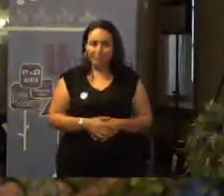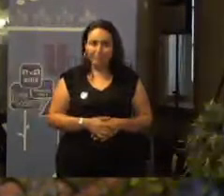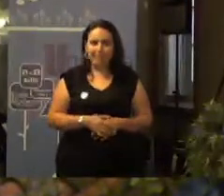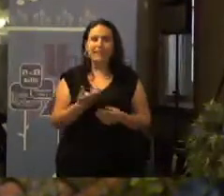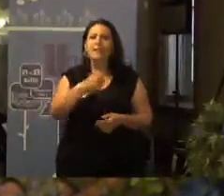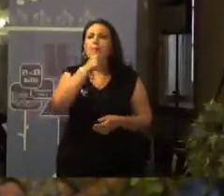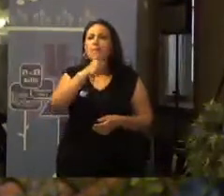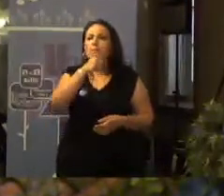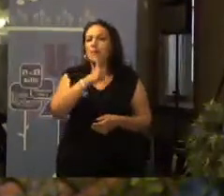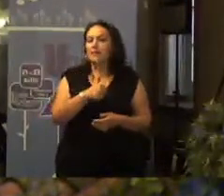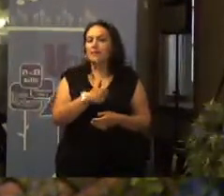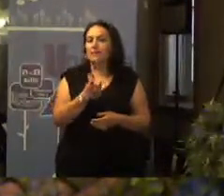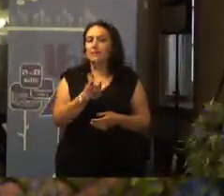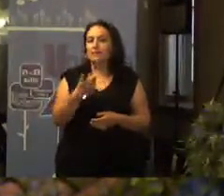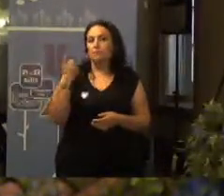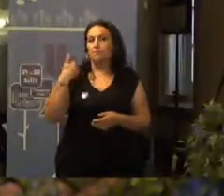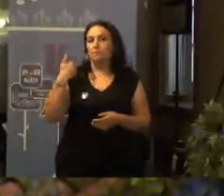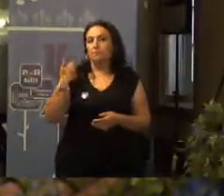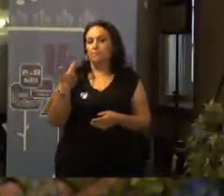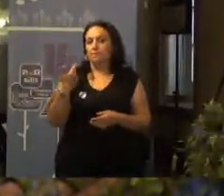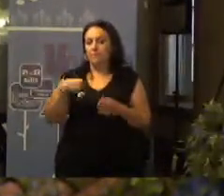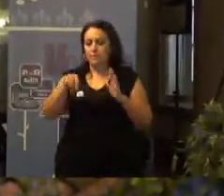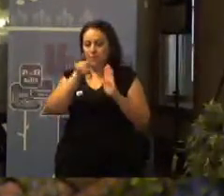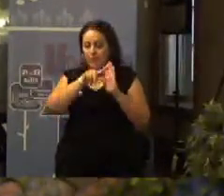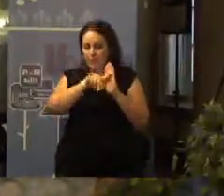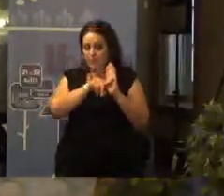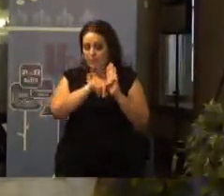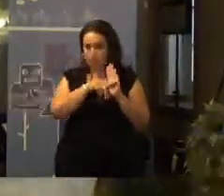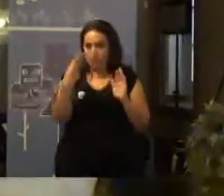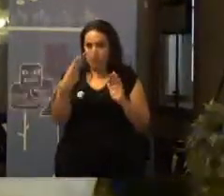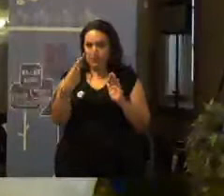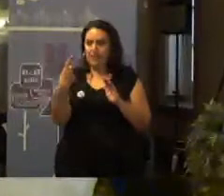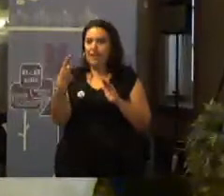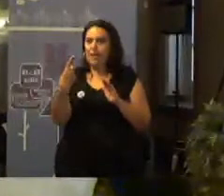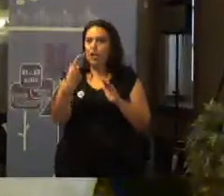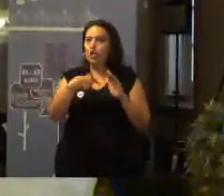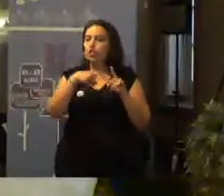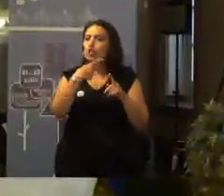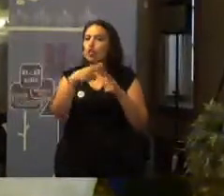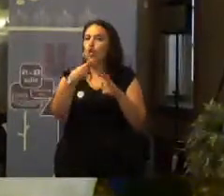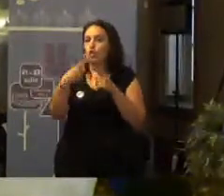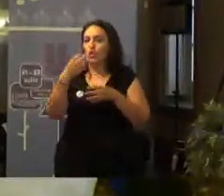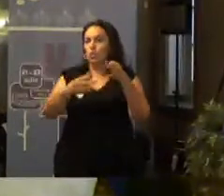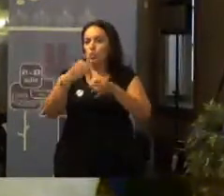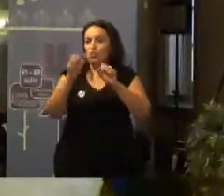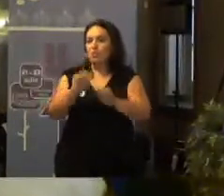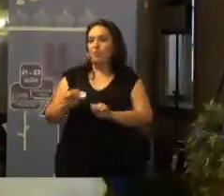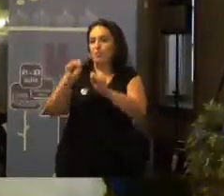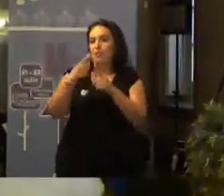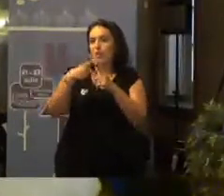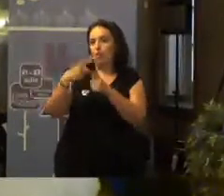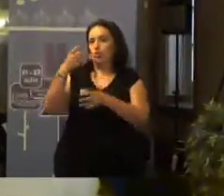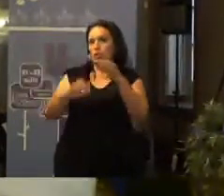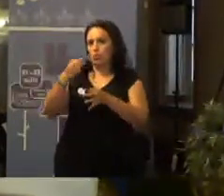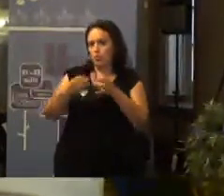Xosé Manuel Beiras foi militante, sobre todo, toda a vida das causas xustas, defensor delas.